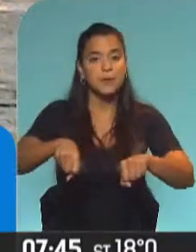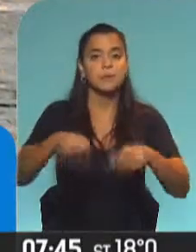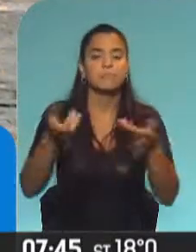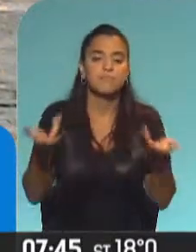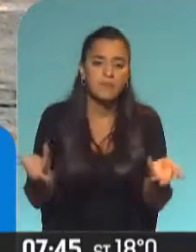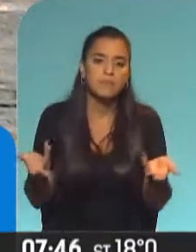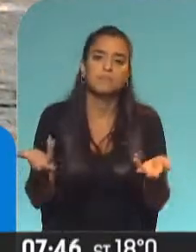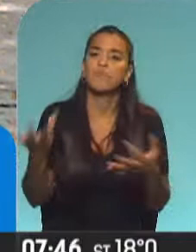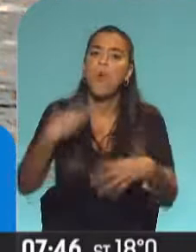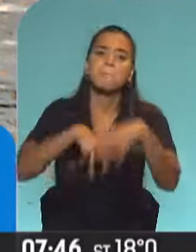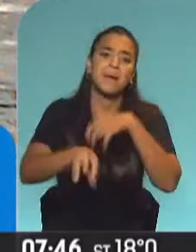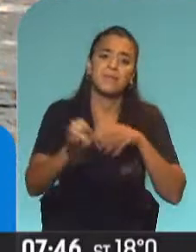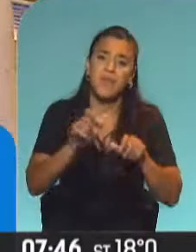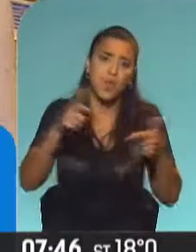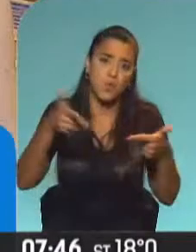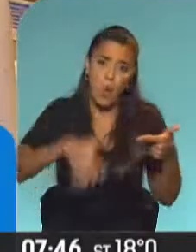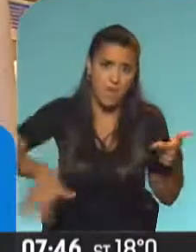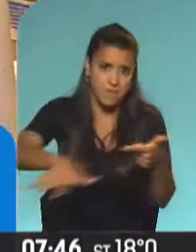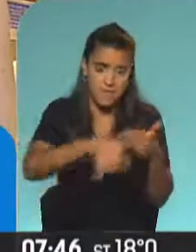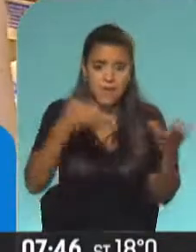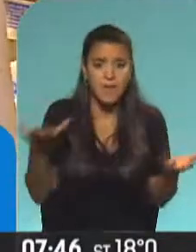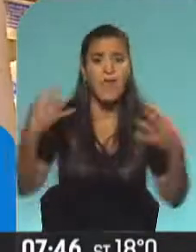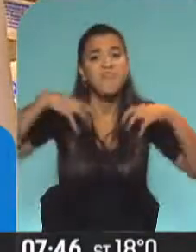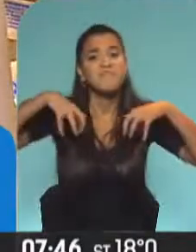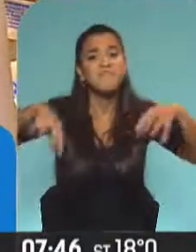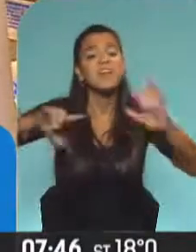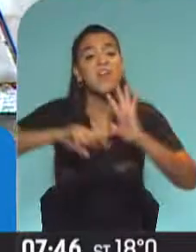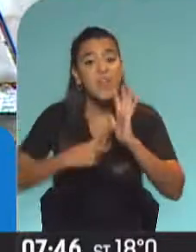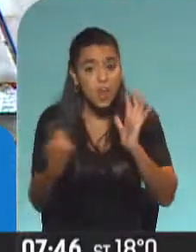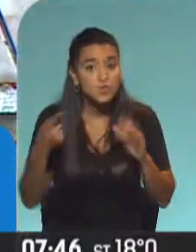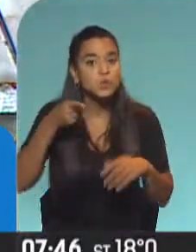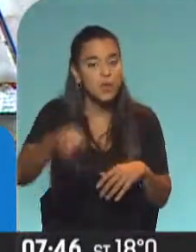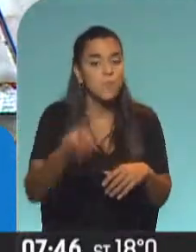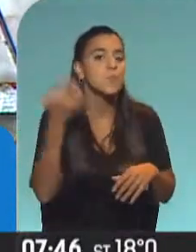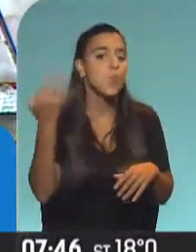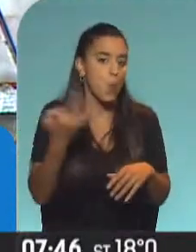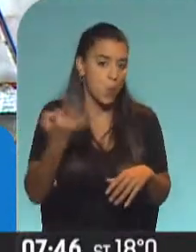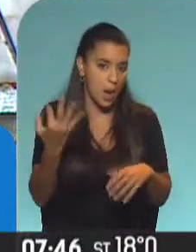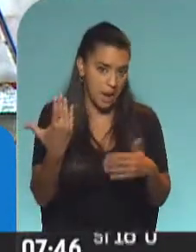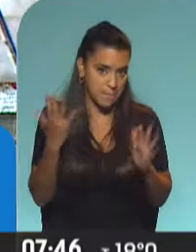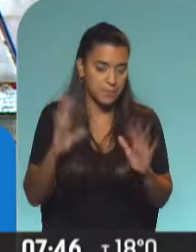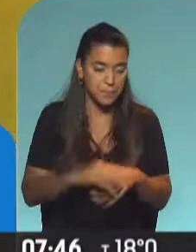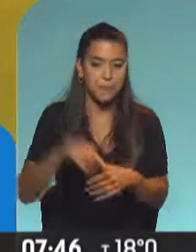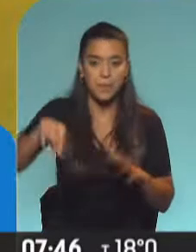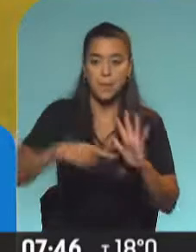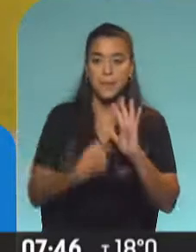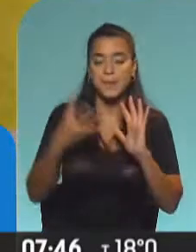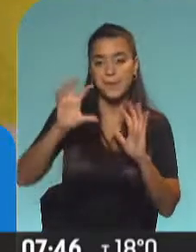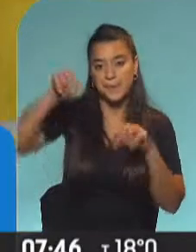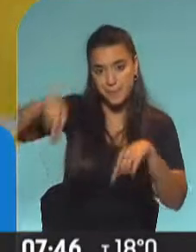poco empáticos con el pueblo, las ferias de la ciudad son una muy buena opción. En Buenos Aires hoy se